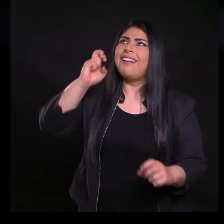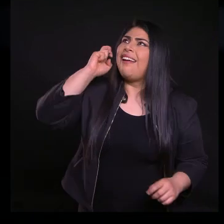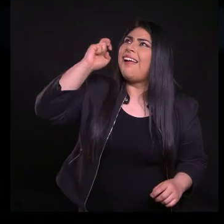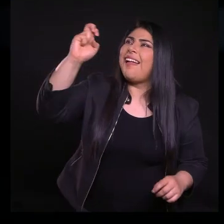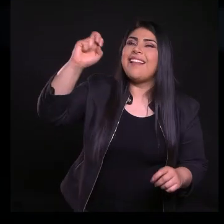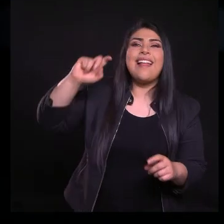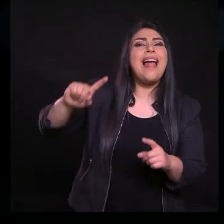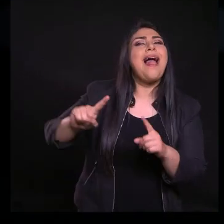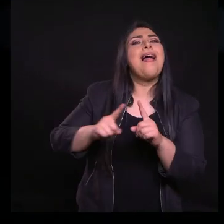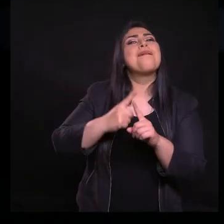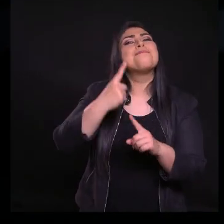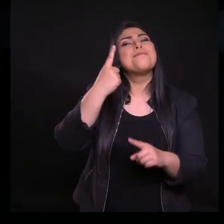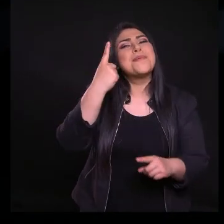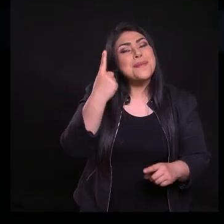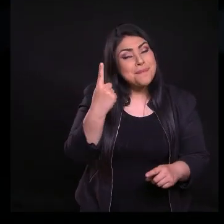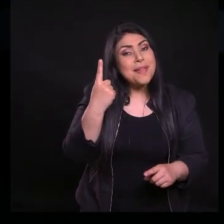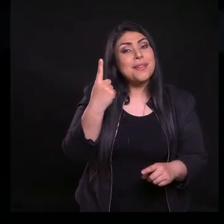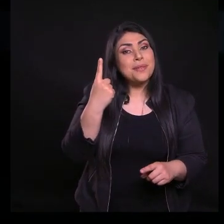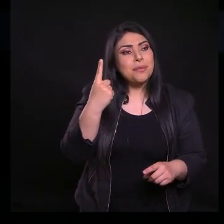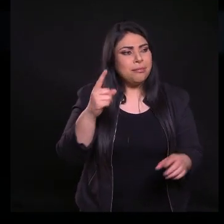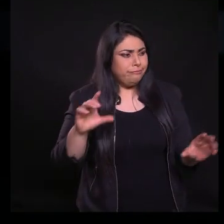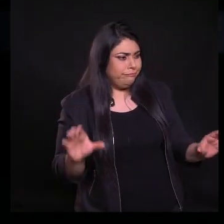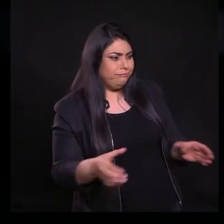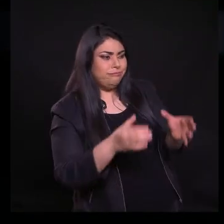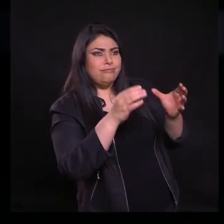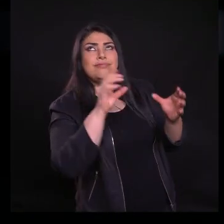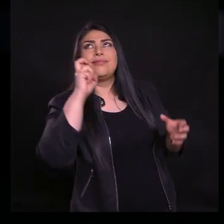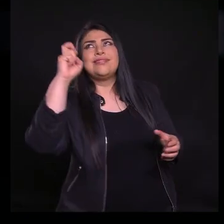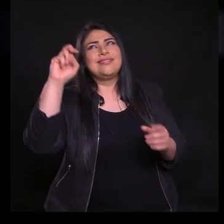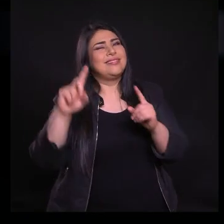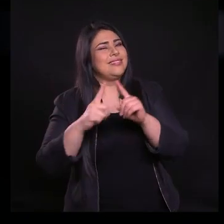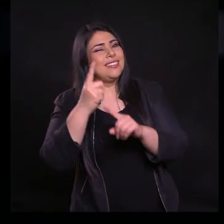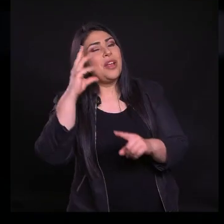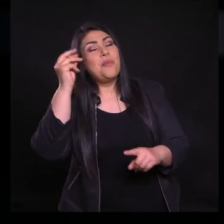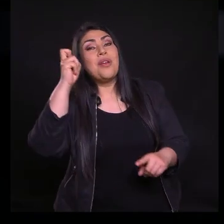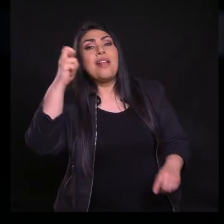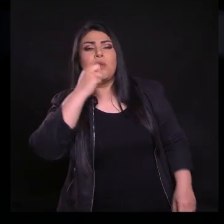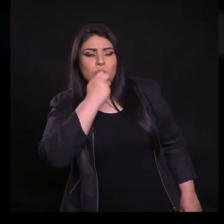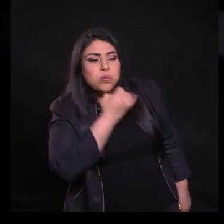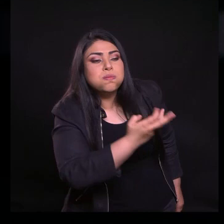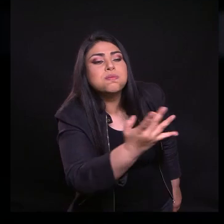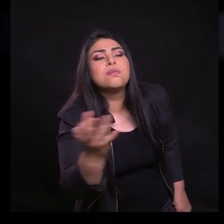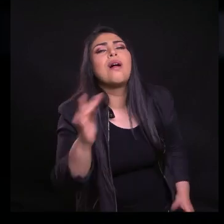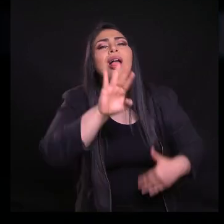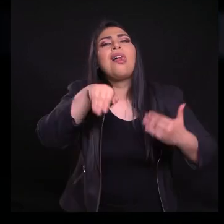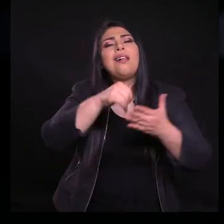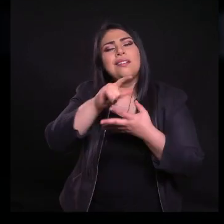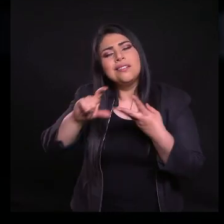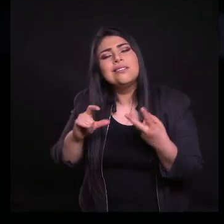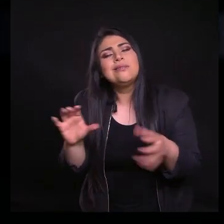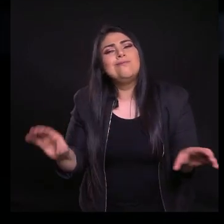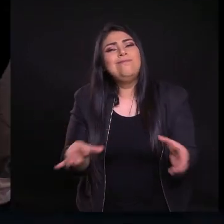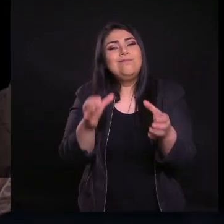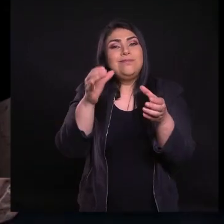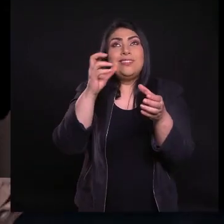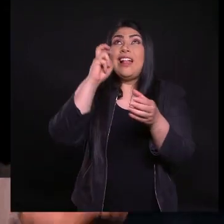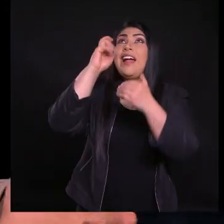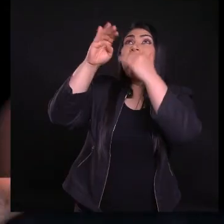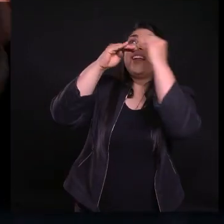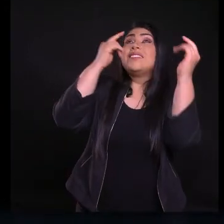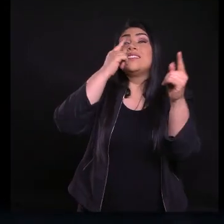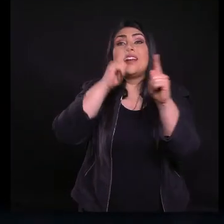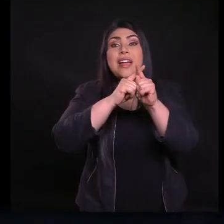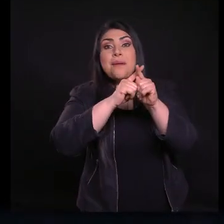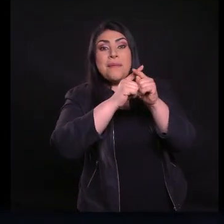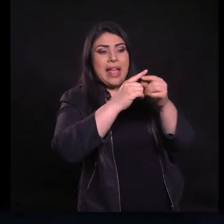de toda creación porque en él fueron creadas todas las cosas las que hay en los cielos y las que